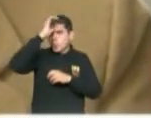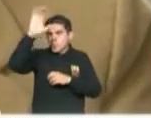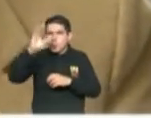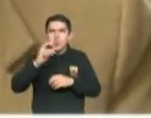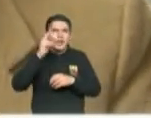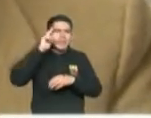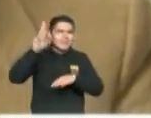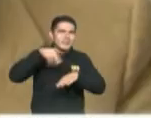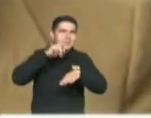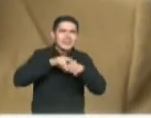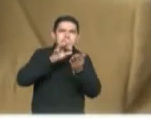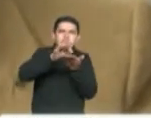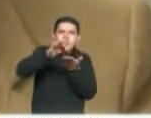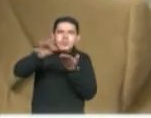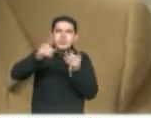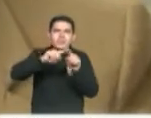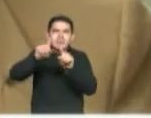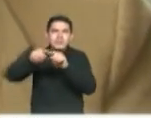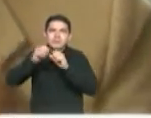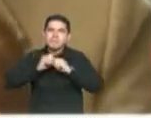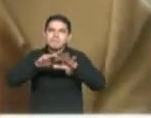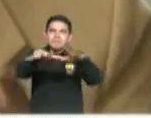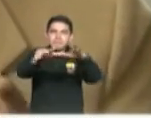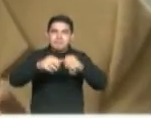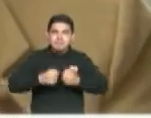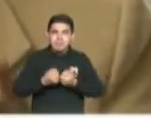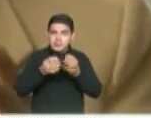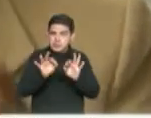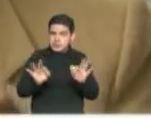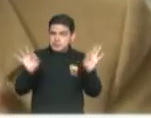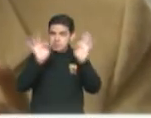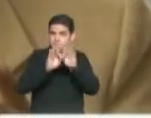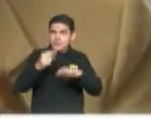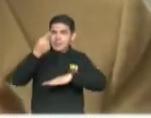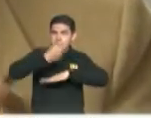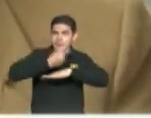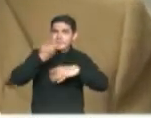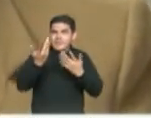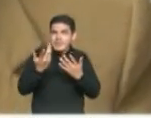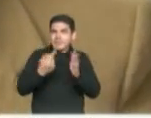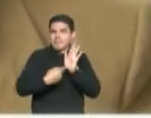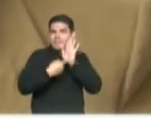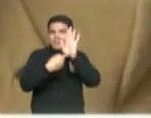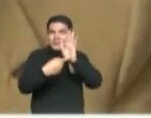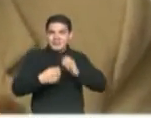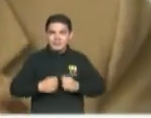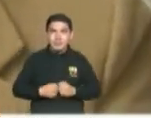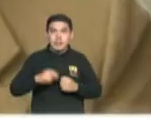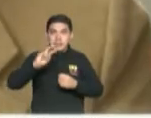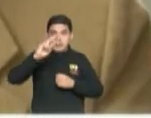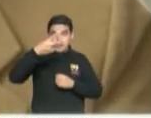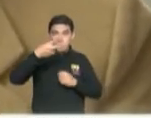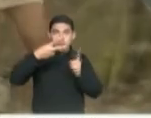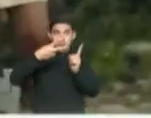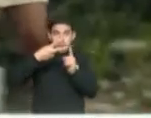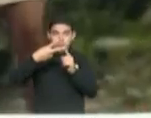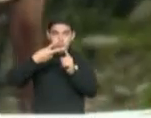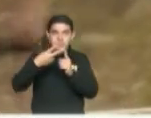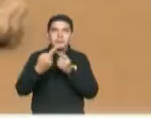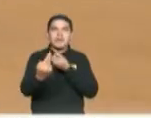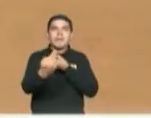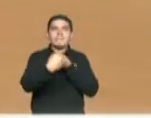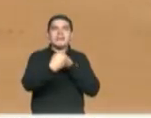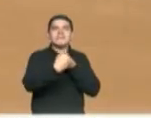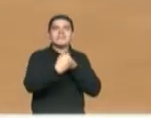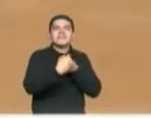y éstas transversalizar las a todas entonces este creo que es un momento histórico el segundo momento es la participación